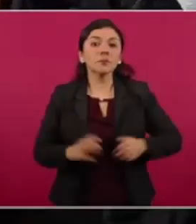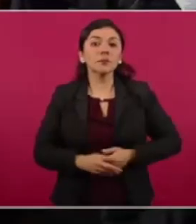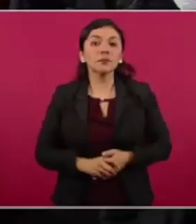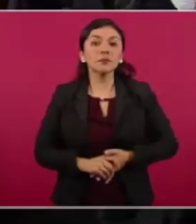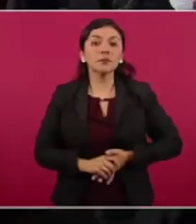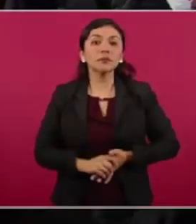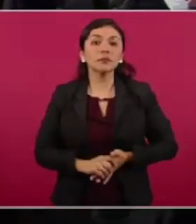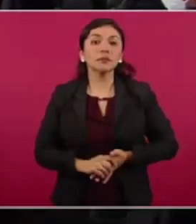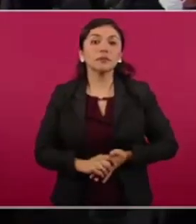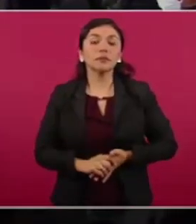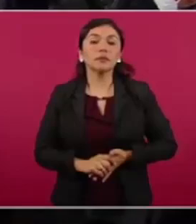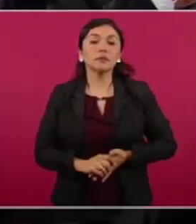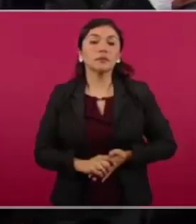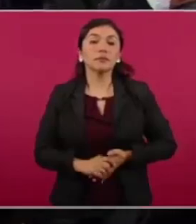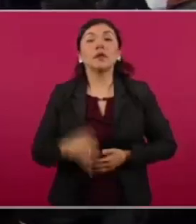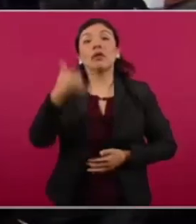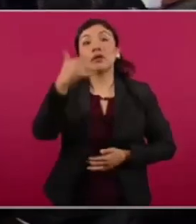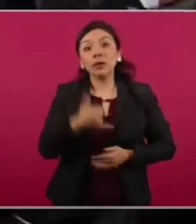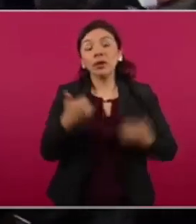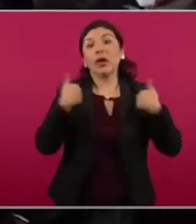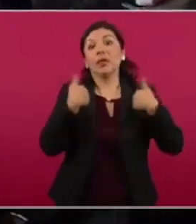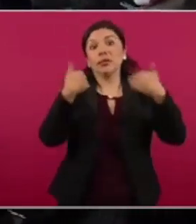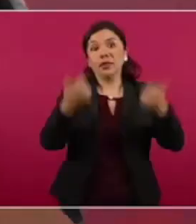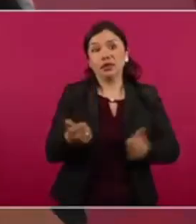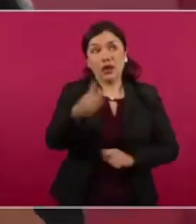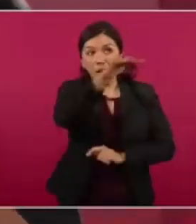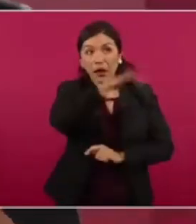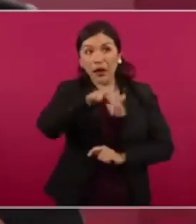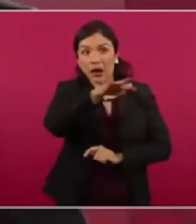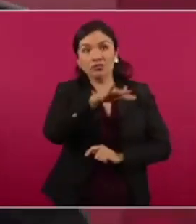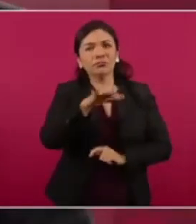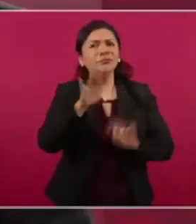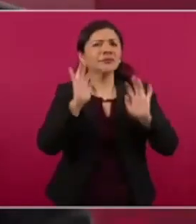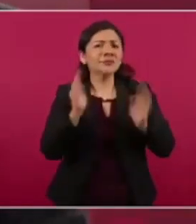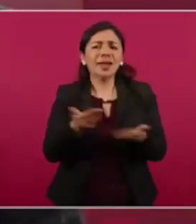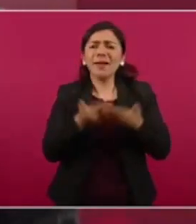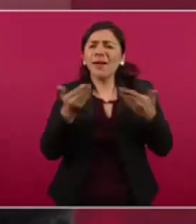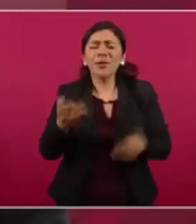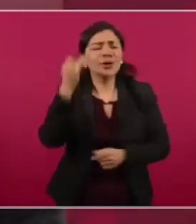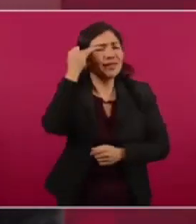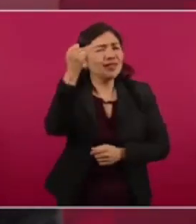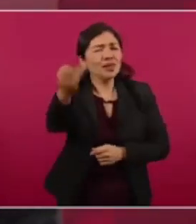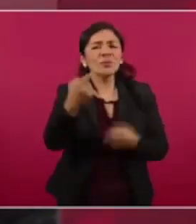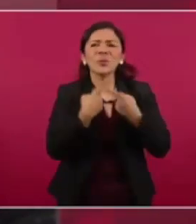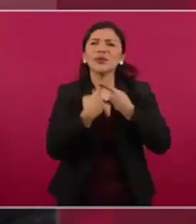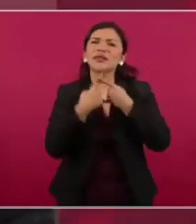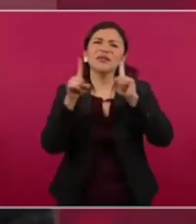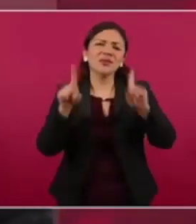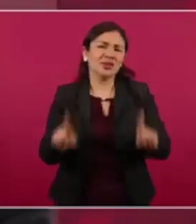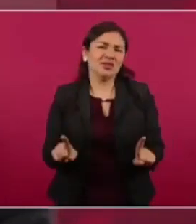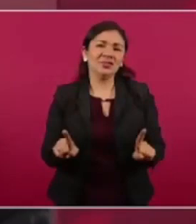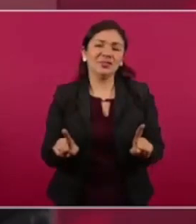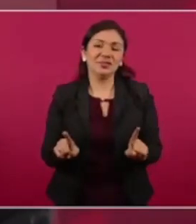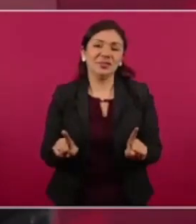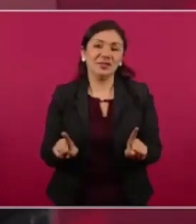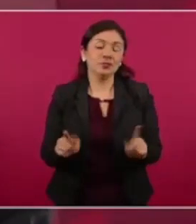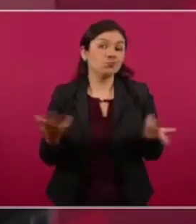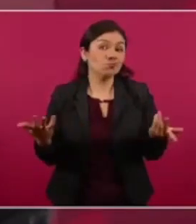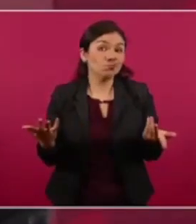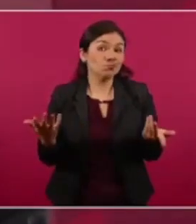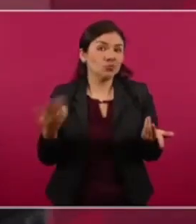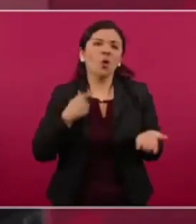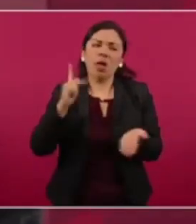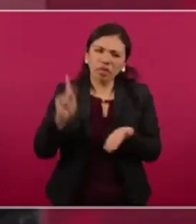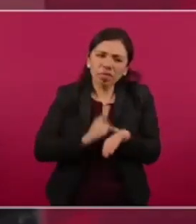Y que se entienda de que ya son otros tiempos. Y repito y